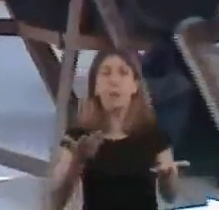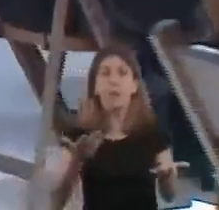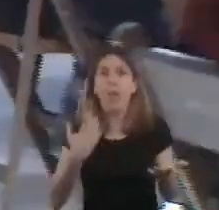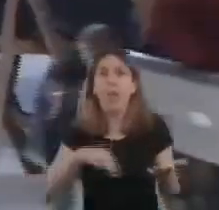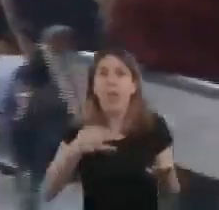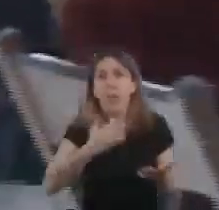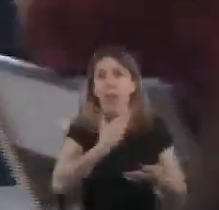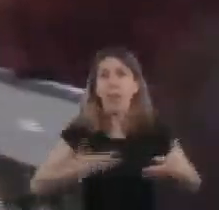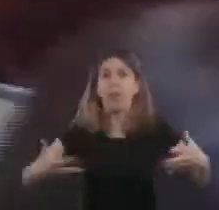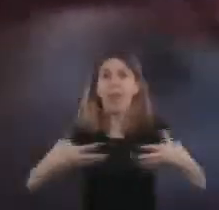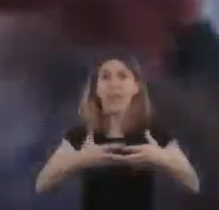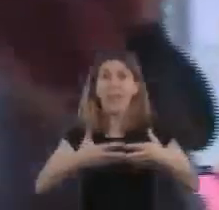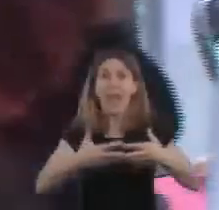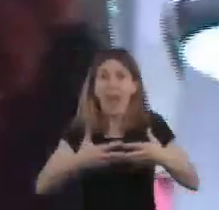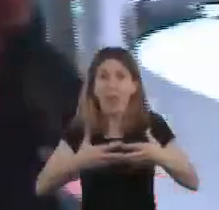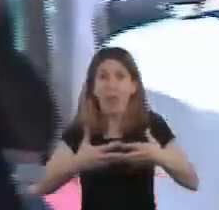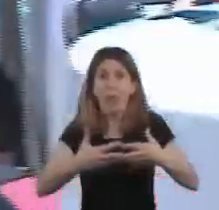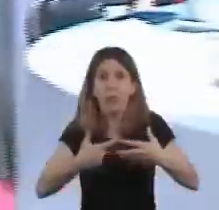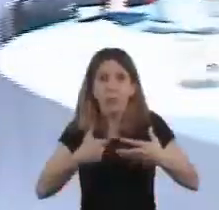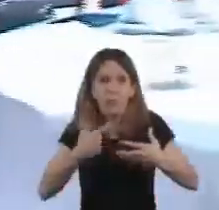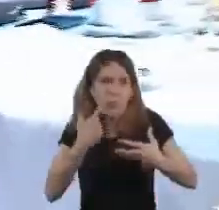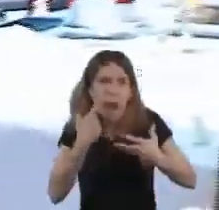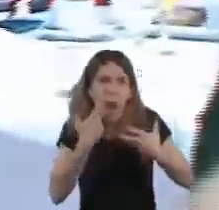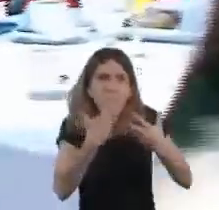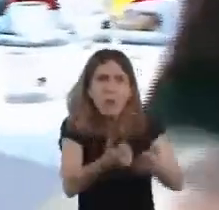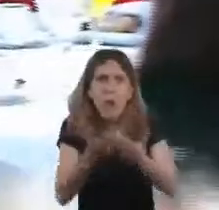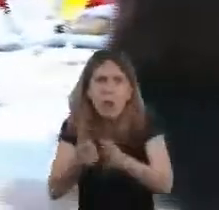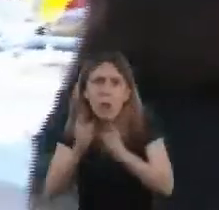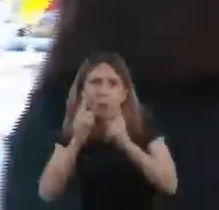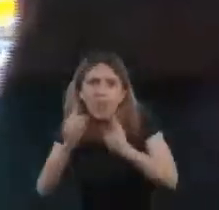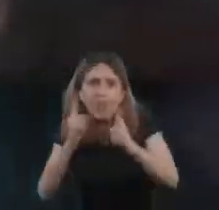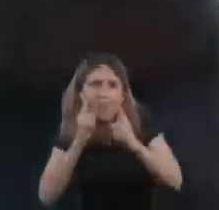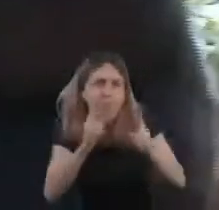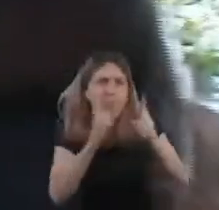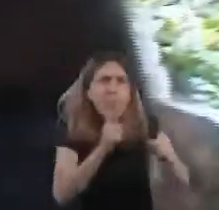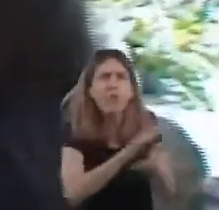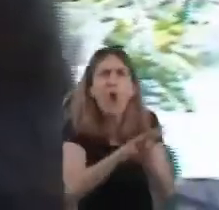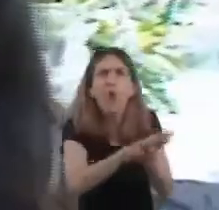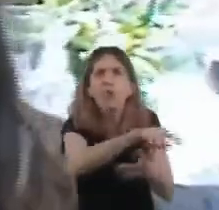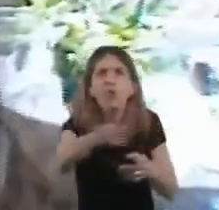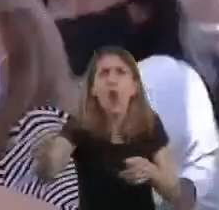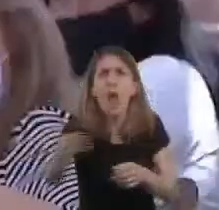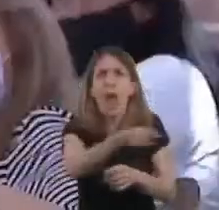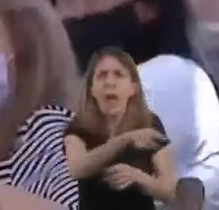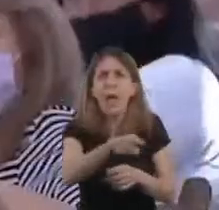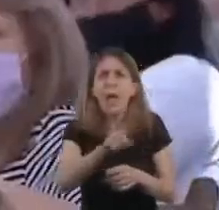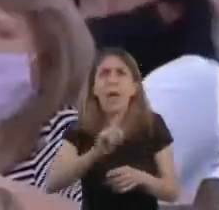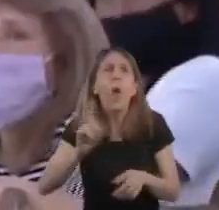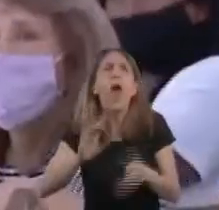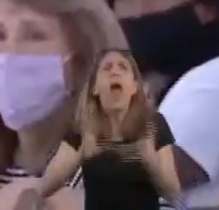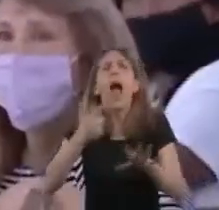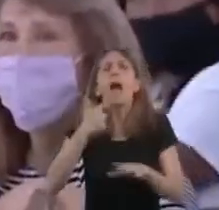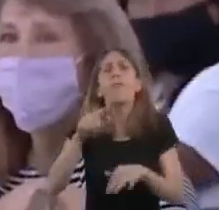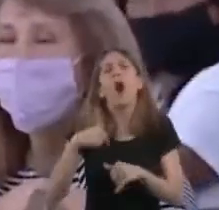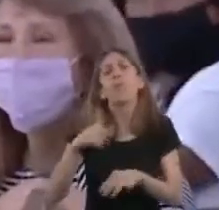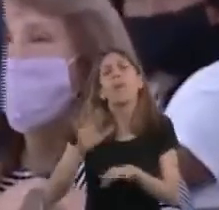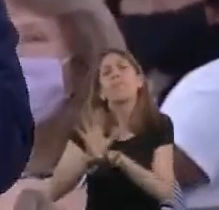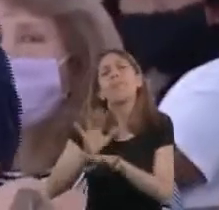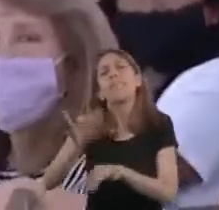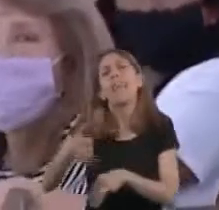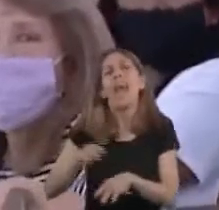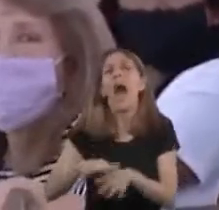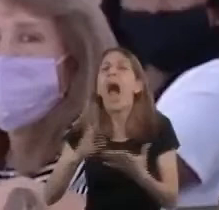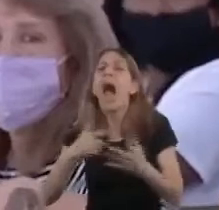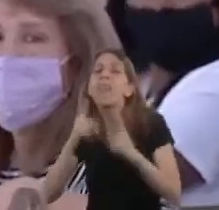ir desde el Estado a cubrir esas necesidades, que no es otorgar un privilegio, entiéndase bien,